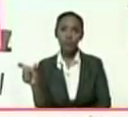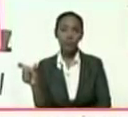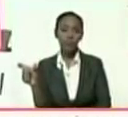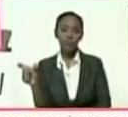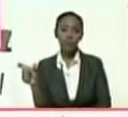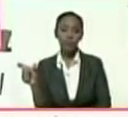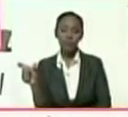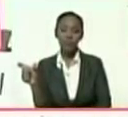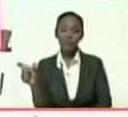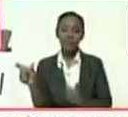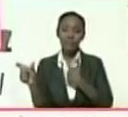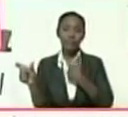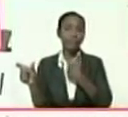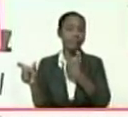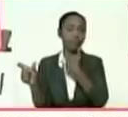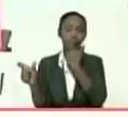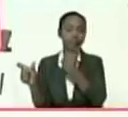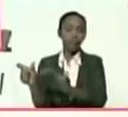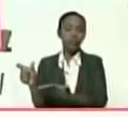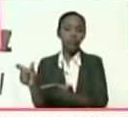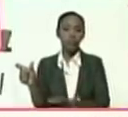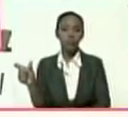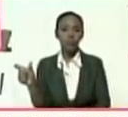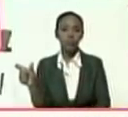más despreciables